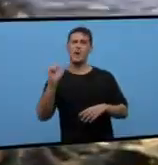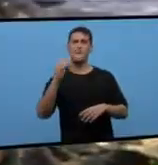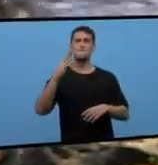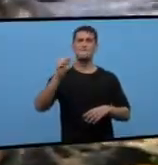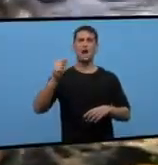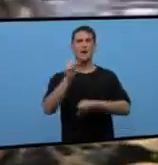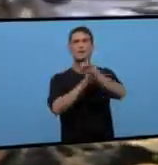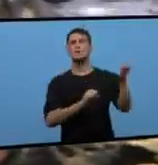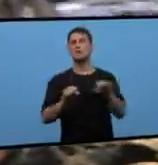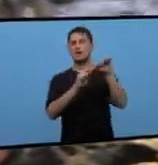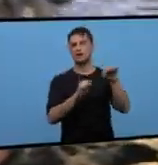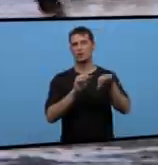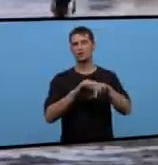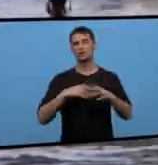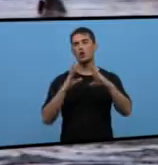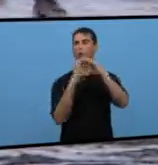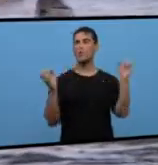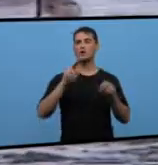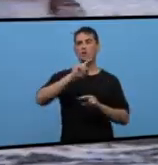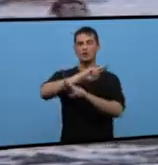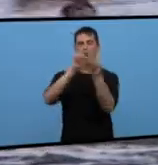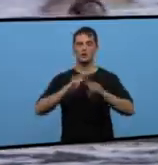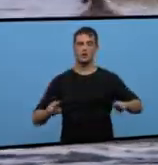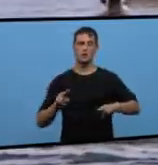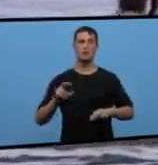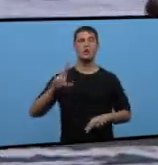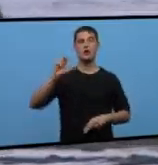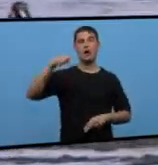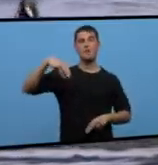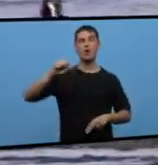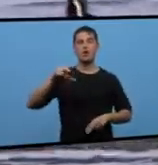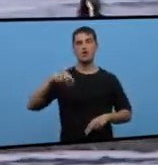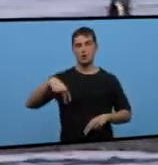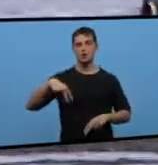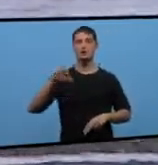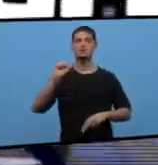da lista de humedais protegida polo Convenio Internacional Ramsar.